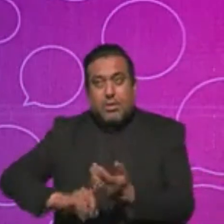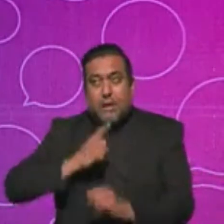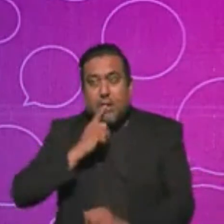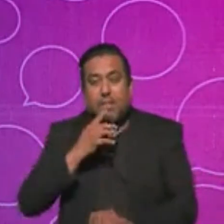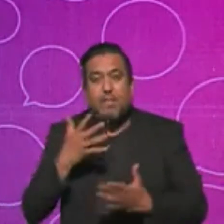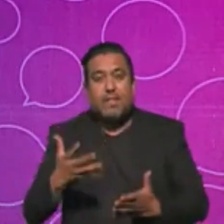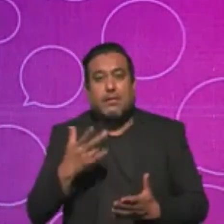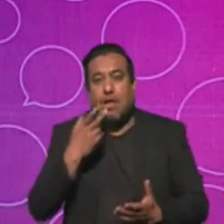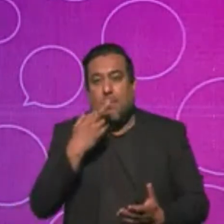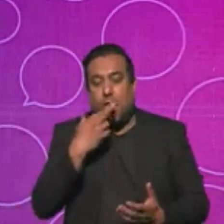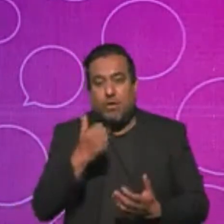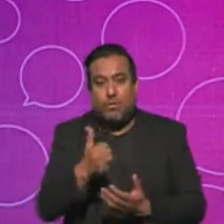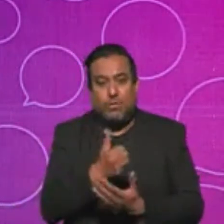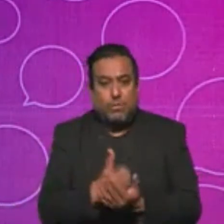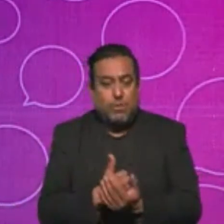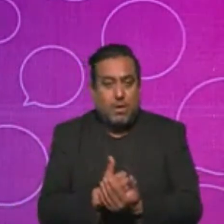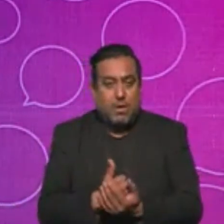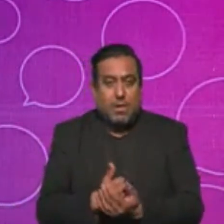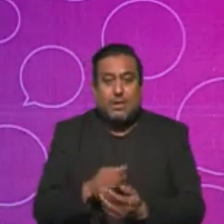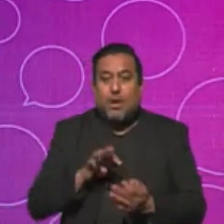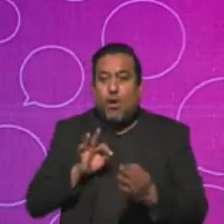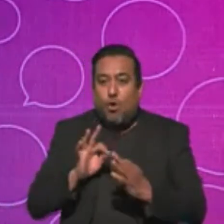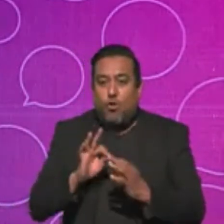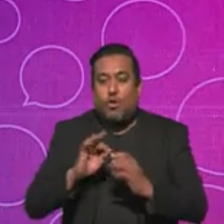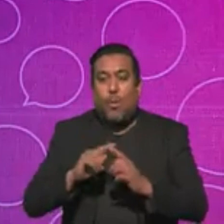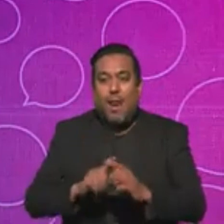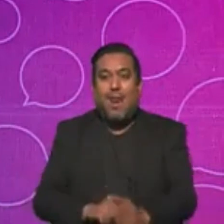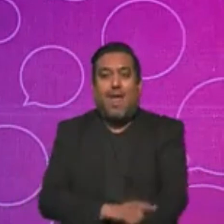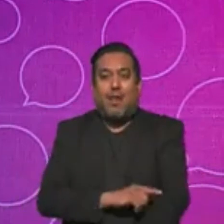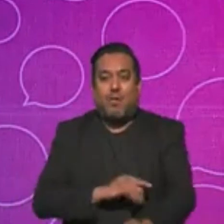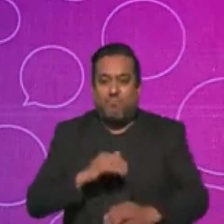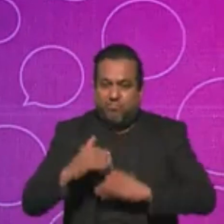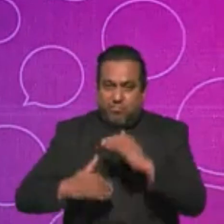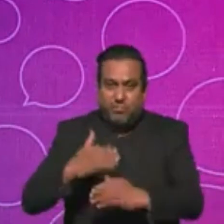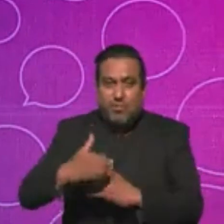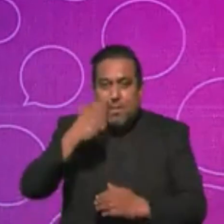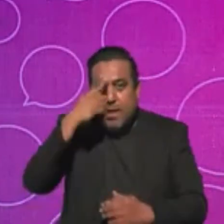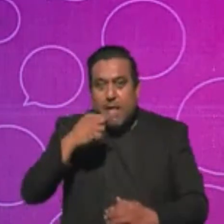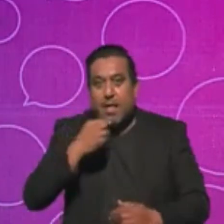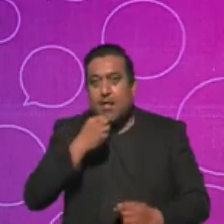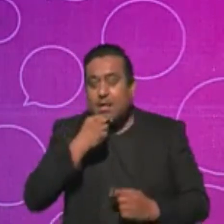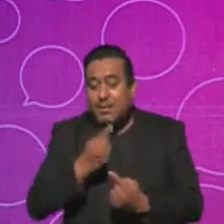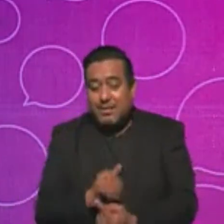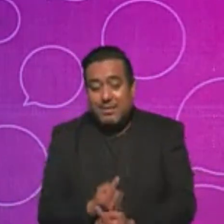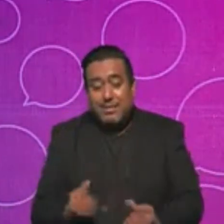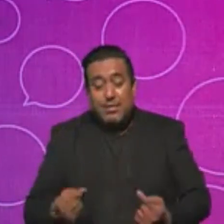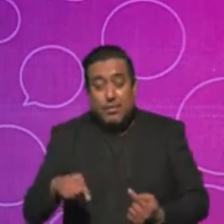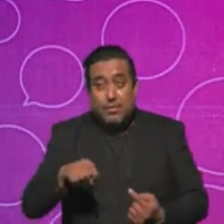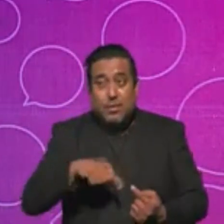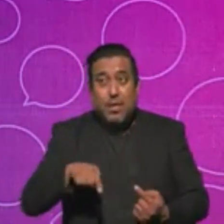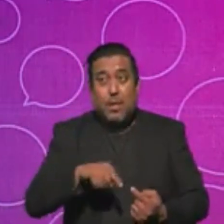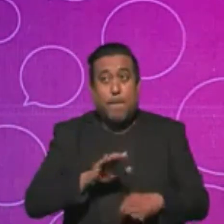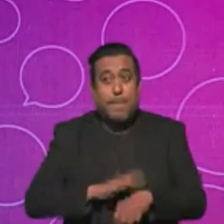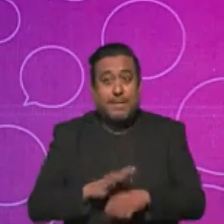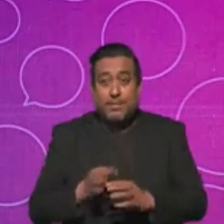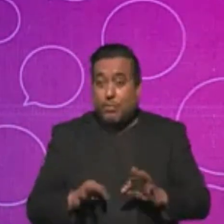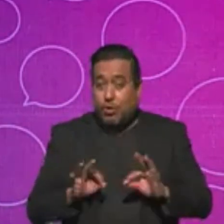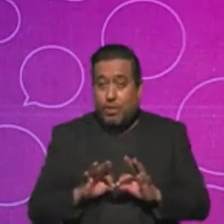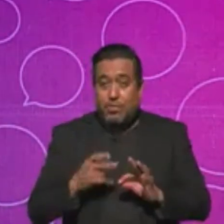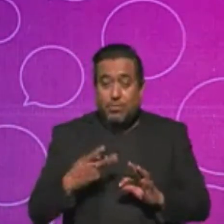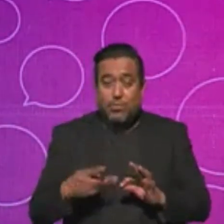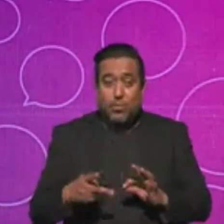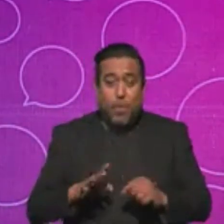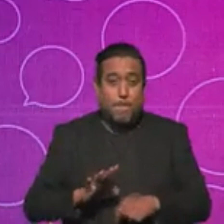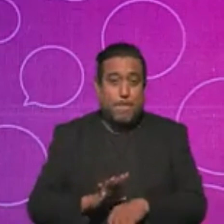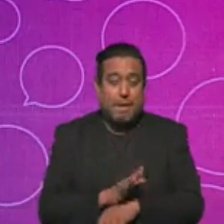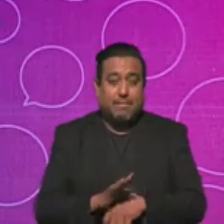ciudad es un proyecto a mediano y a largo plazo en el que las infancias son las que se van a ver mayormente beneficiadas